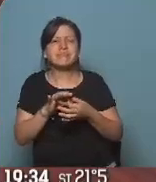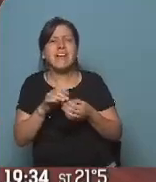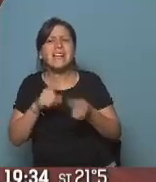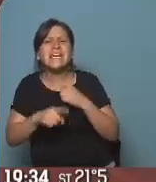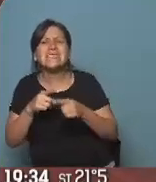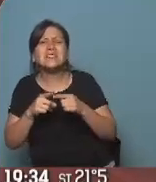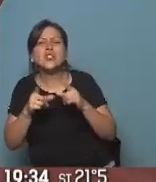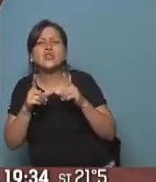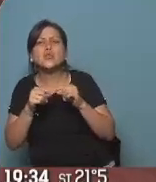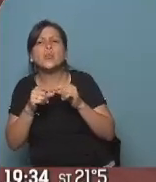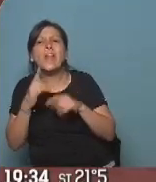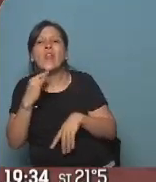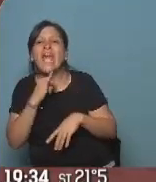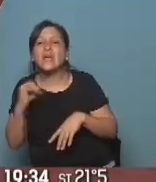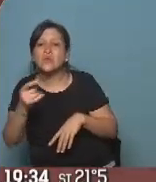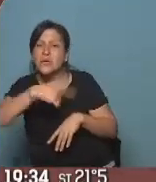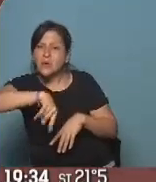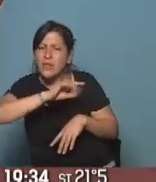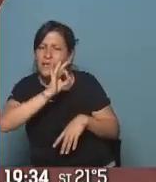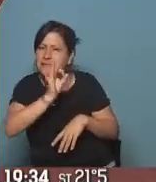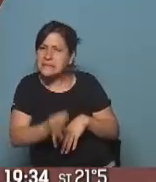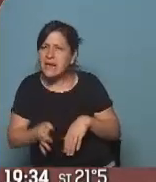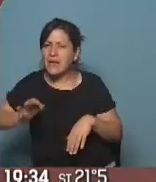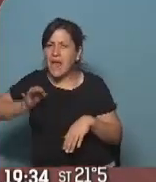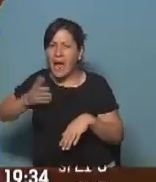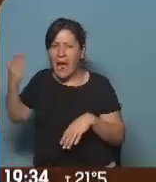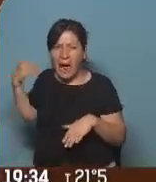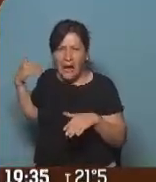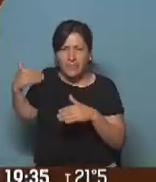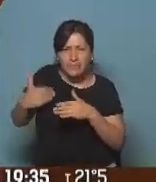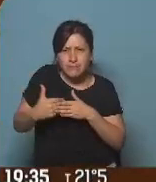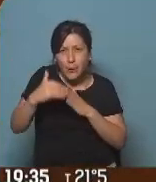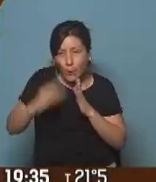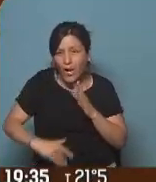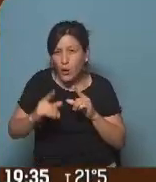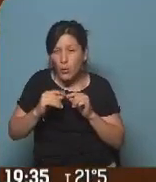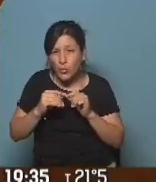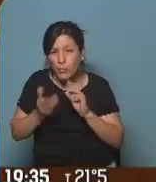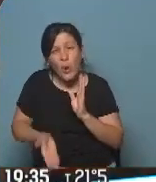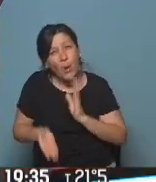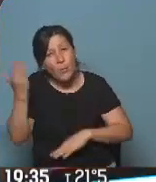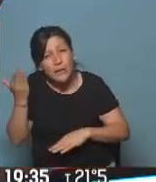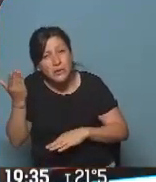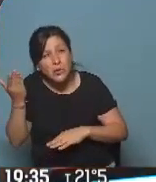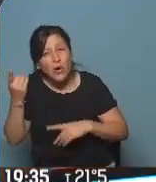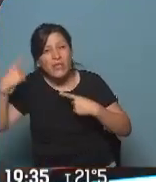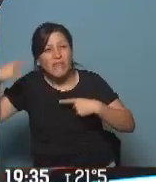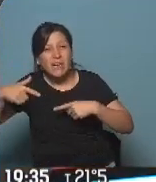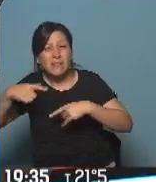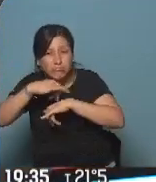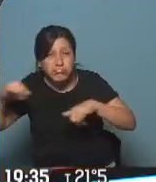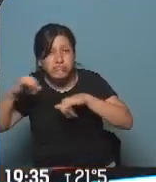número de denuncias que ustedes recibieron en los últimos años descendió el número aumentó con las campañas que se vienen realizando